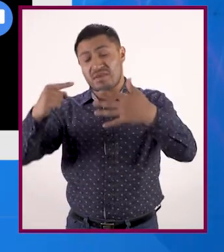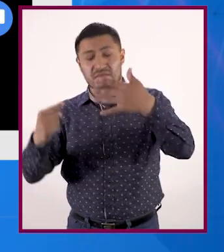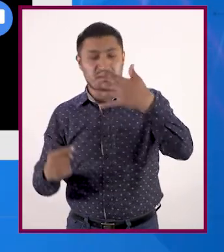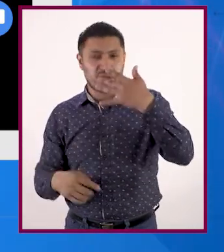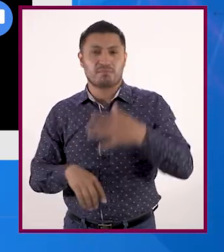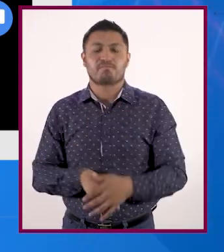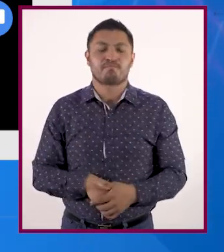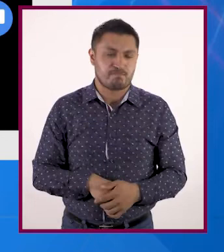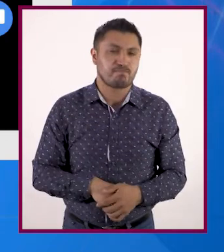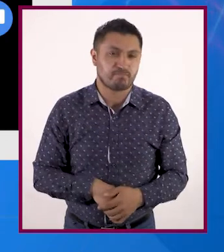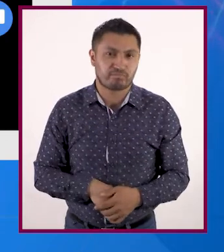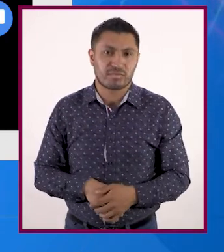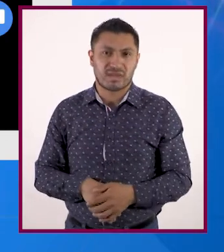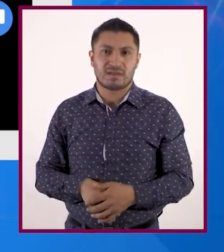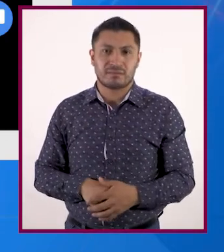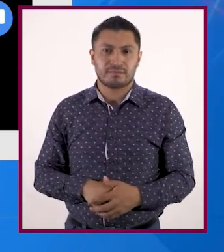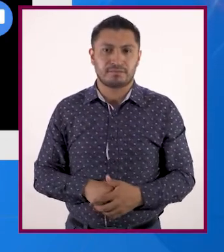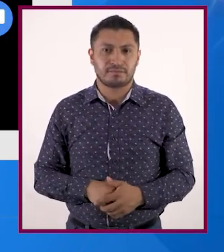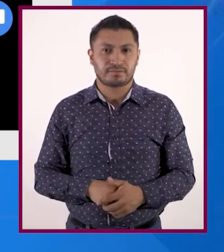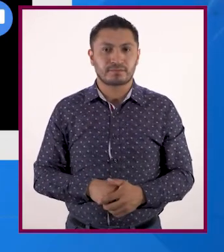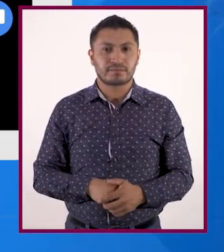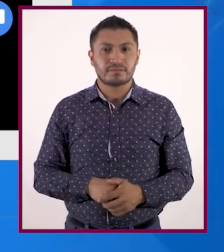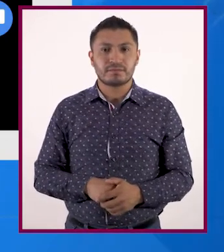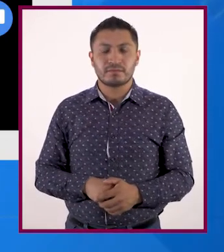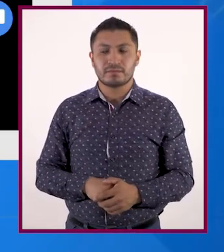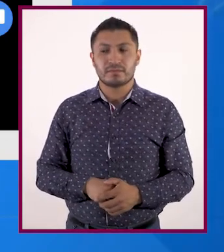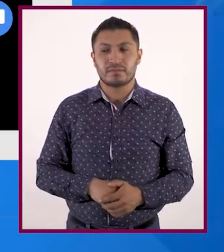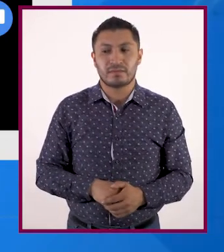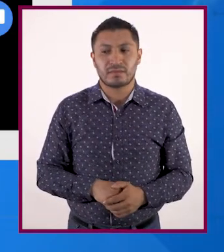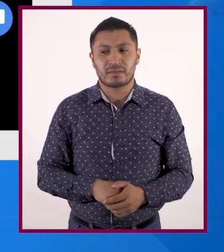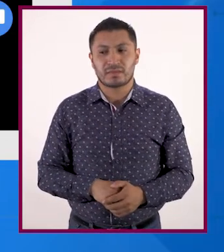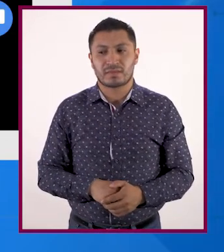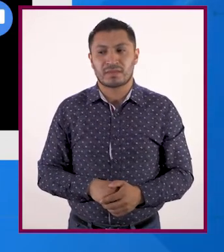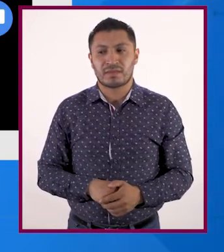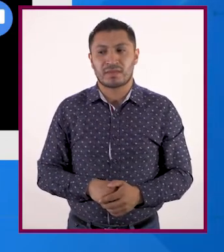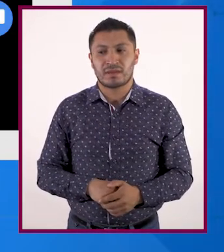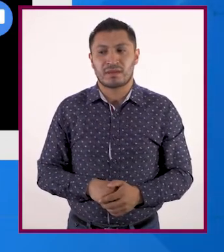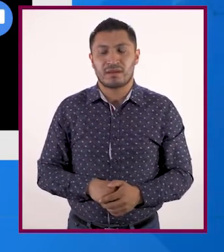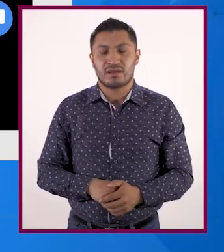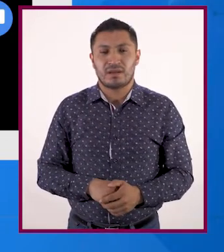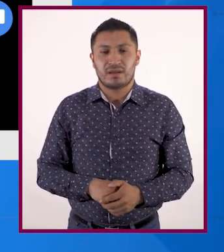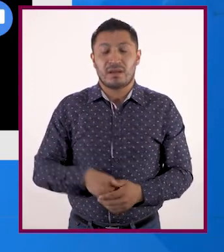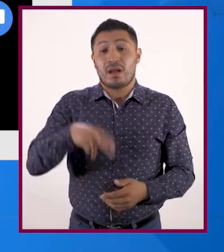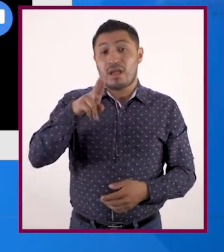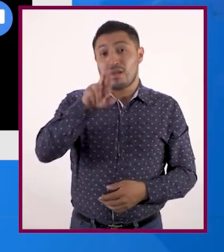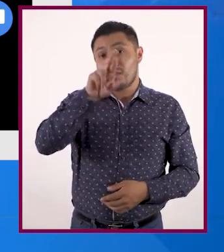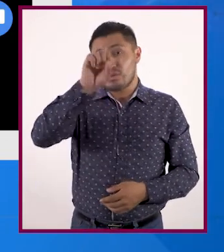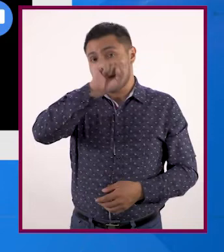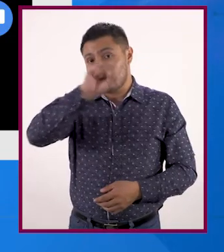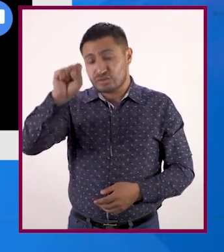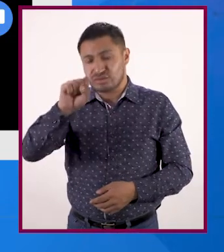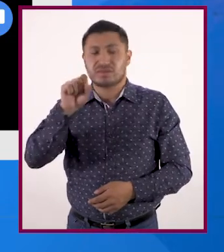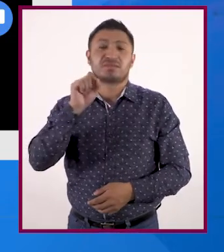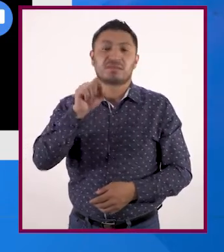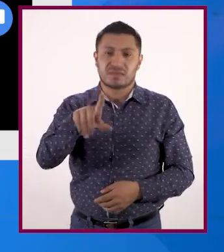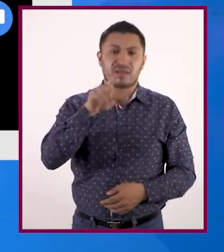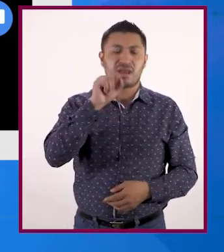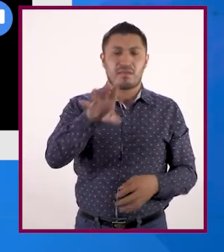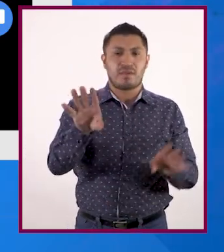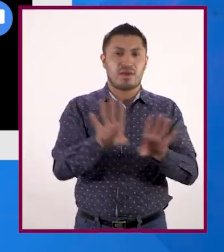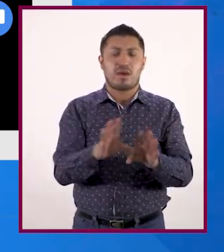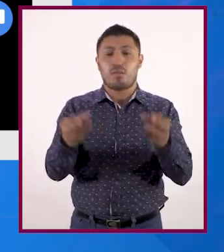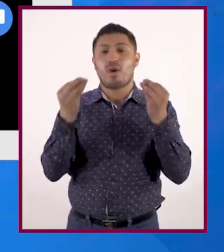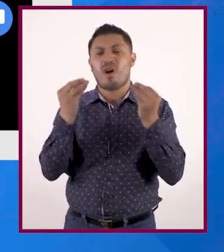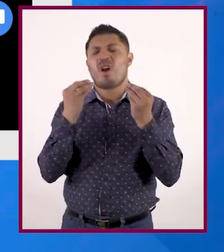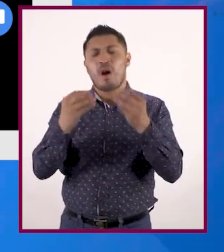este por supuesto también la unión soviética de stalin que también fue muy muy